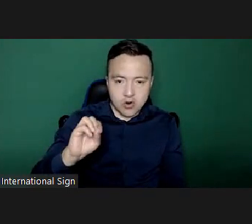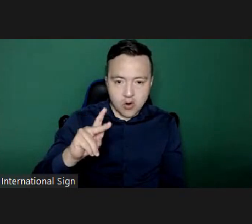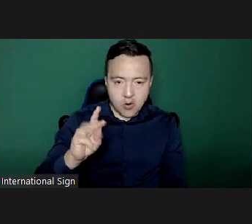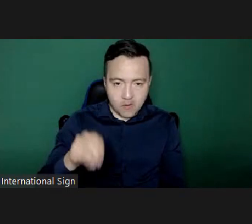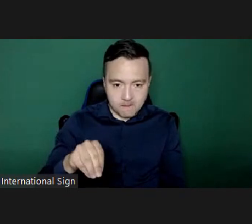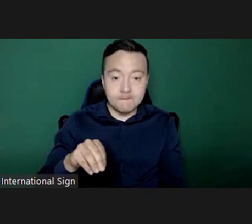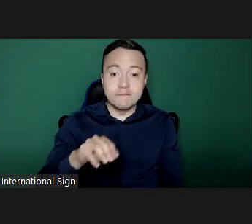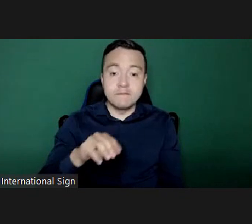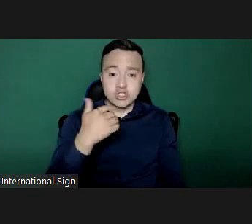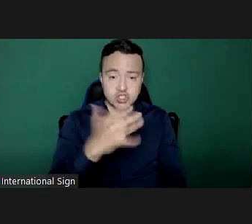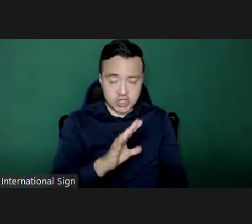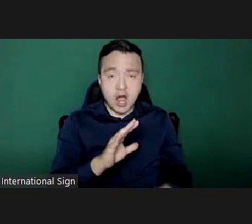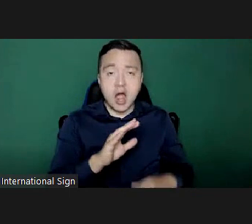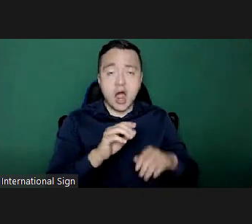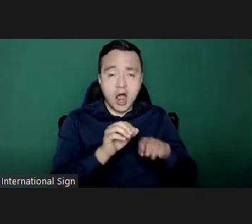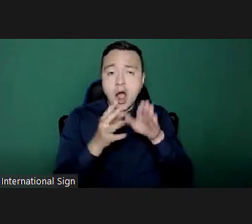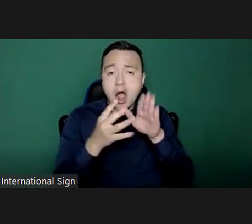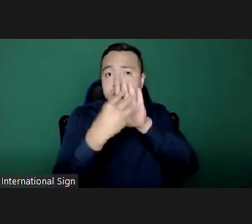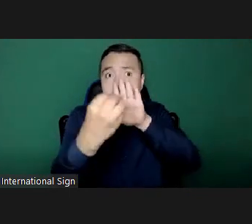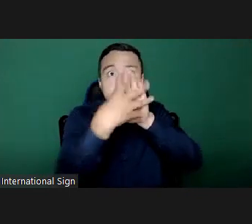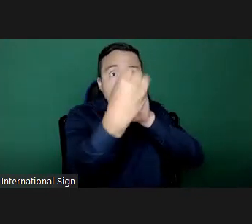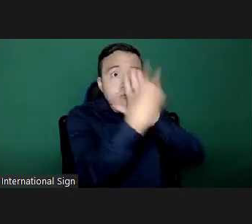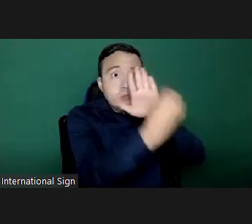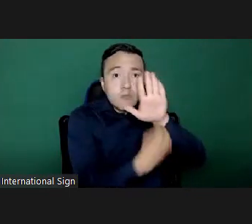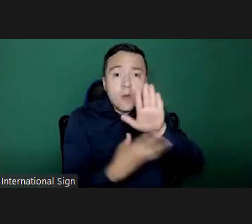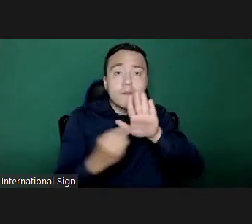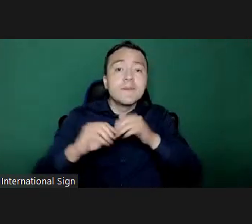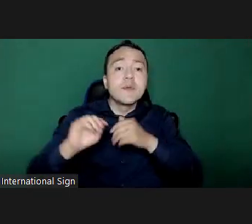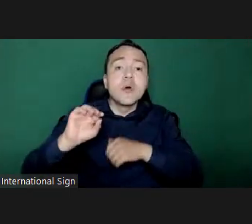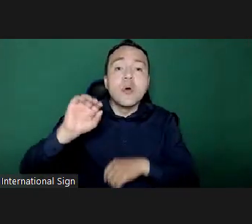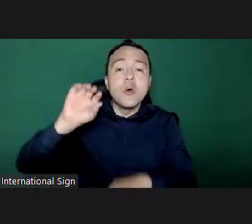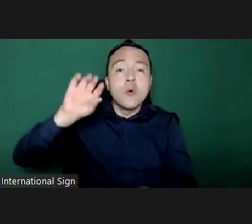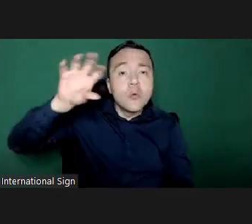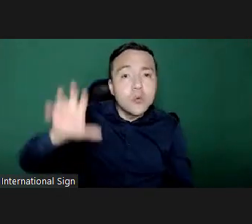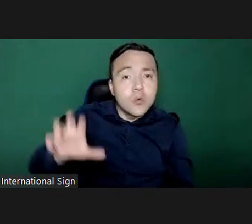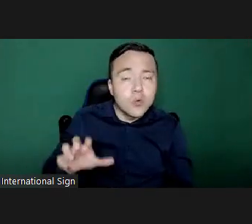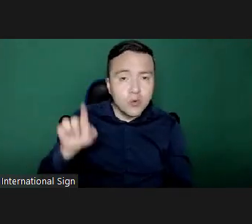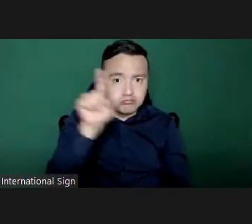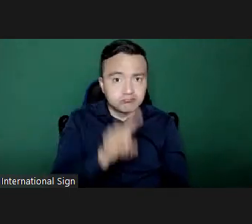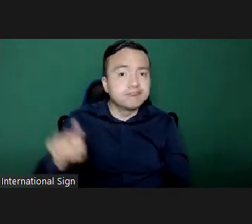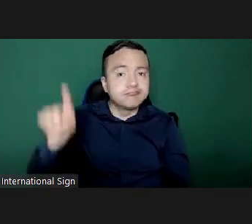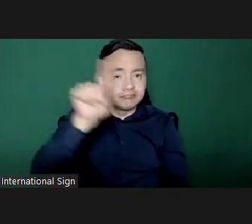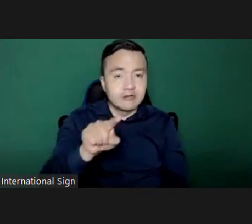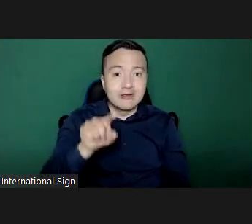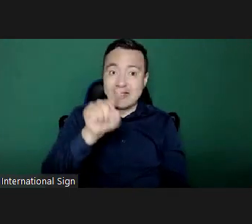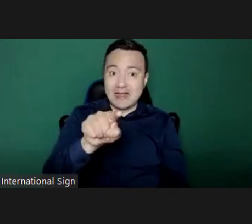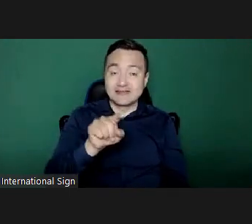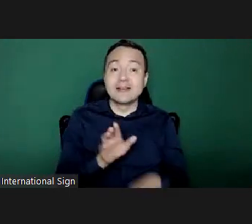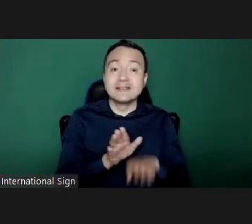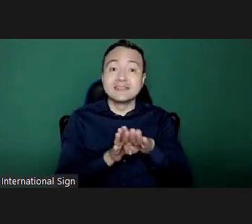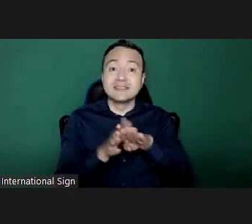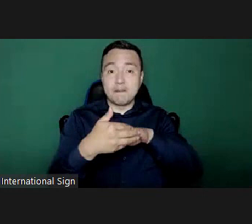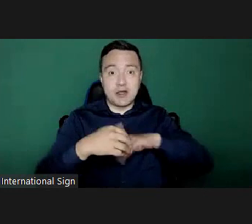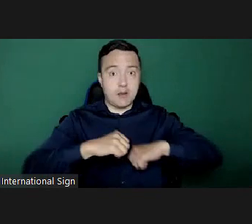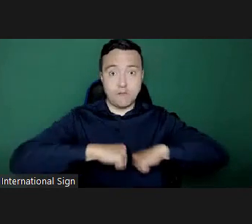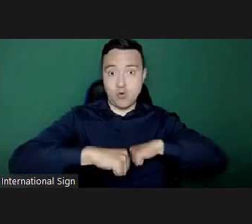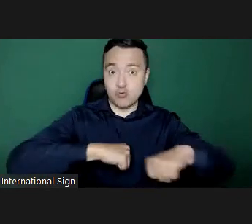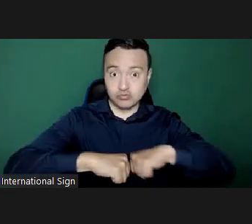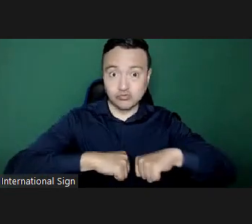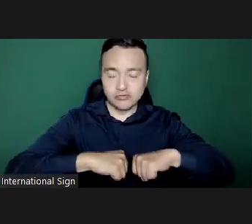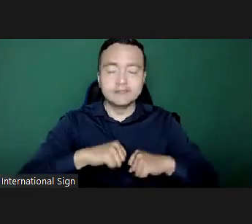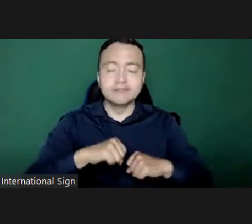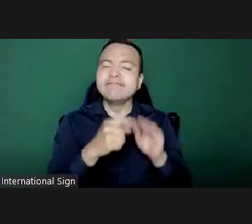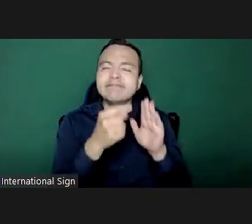otros países de la región. Y el principio tras este programa de Jamaica Moves es influir en